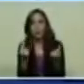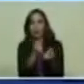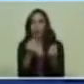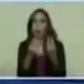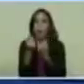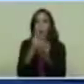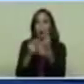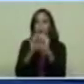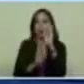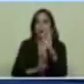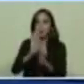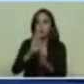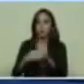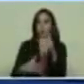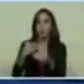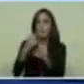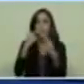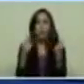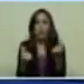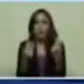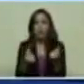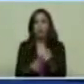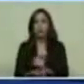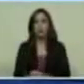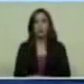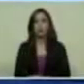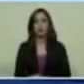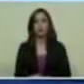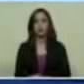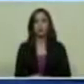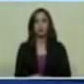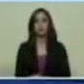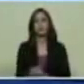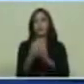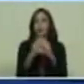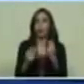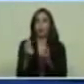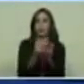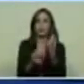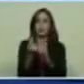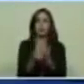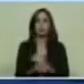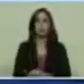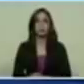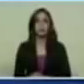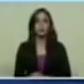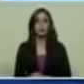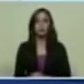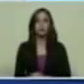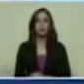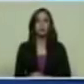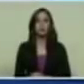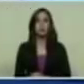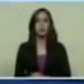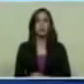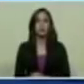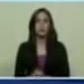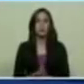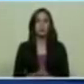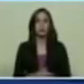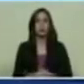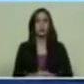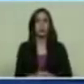de recuperación económica, de la marcha de la recuperación de los salarios. Y bueno, ya en el mes de